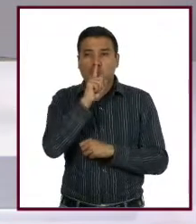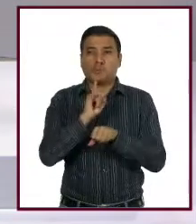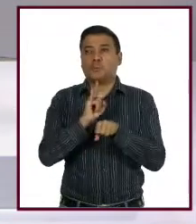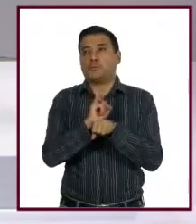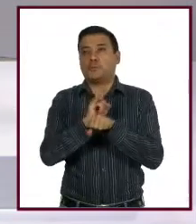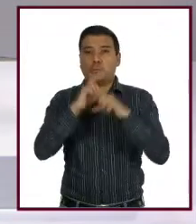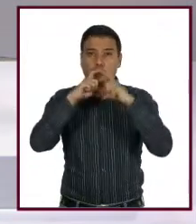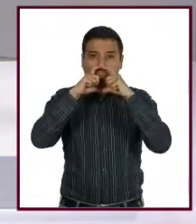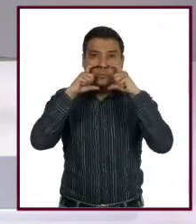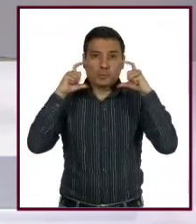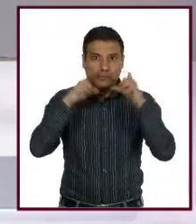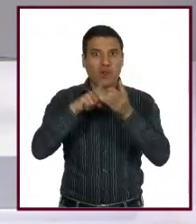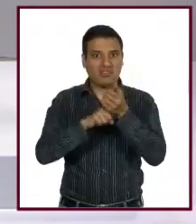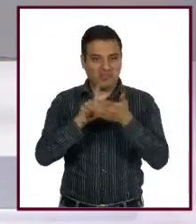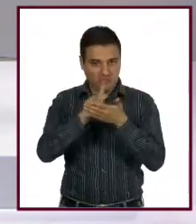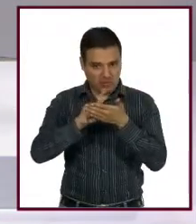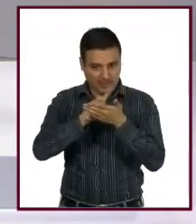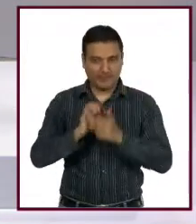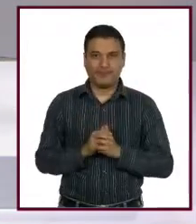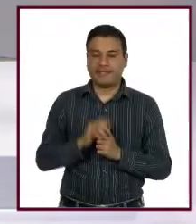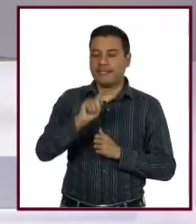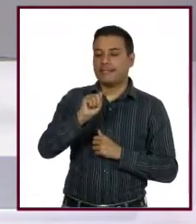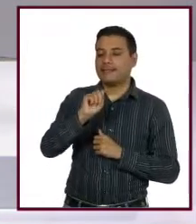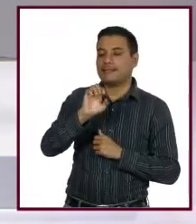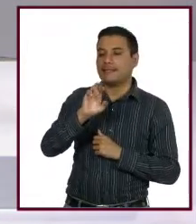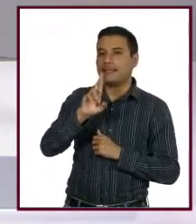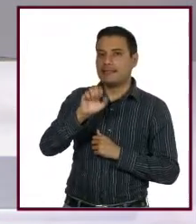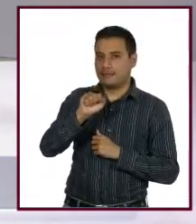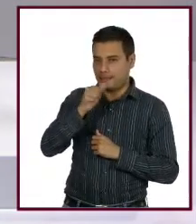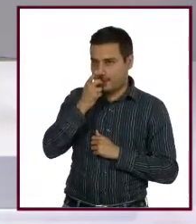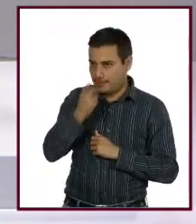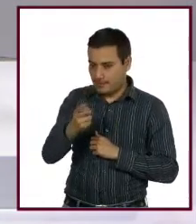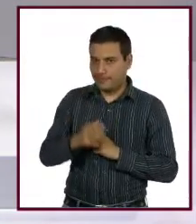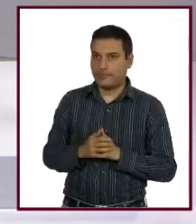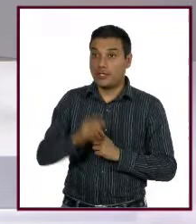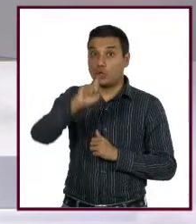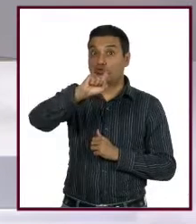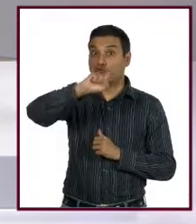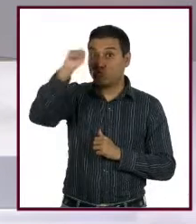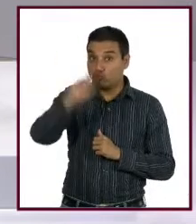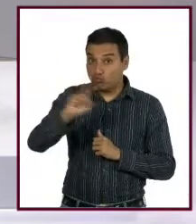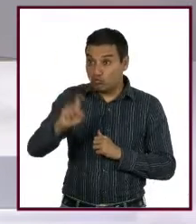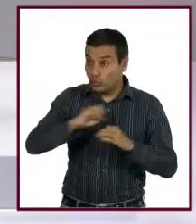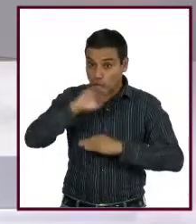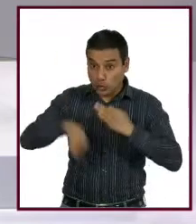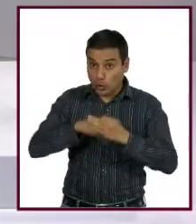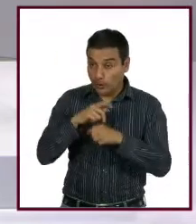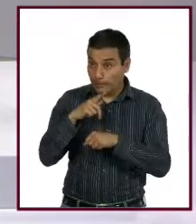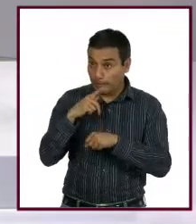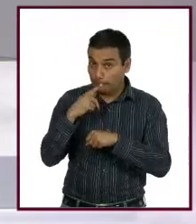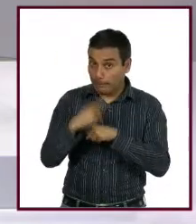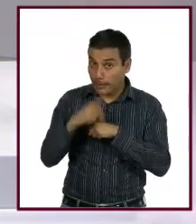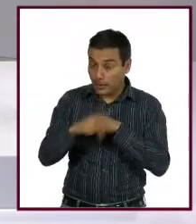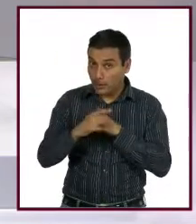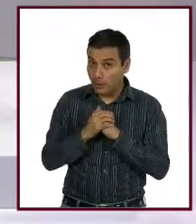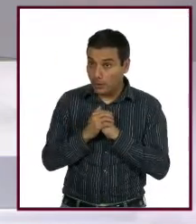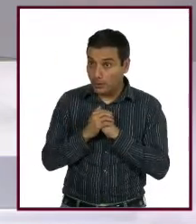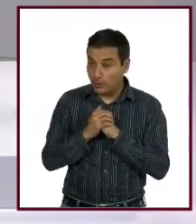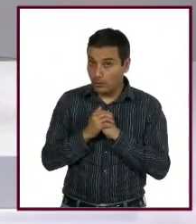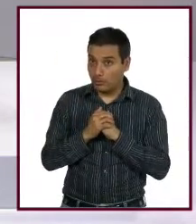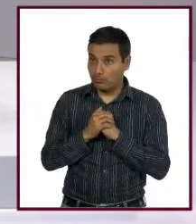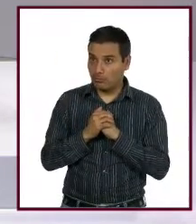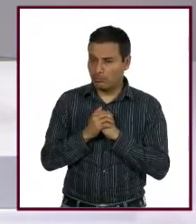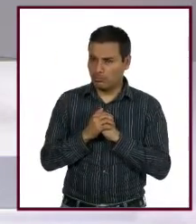Teresa González Gracia. Entonces, todos los productos en aerosol son sustancias de riesgo, doctor. Para precisar, ¿los productos en spray